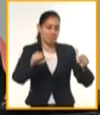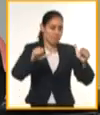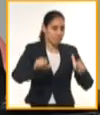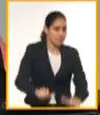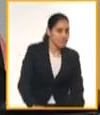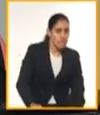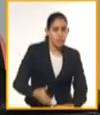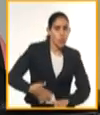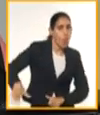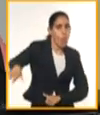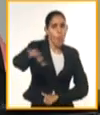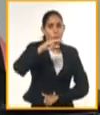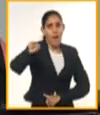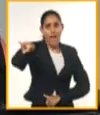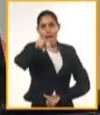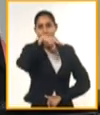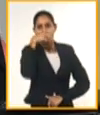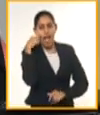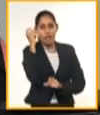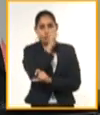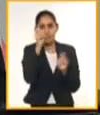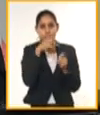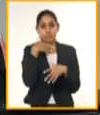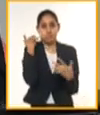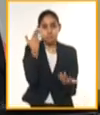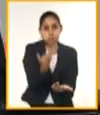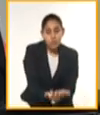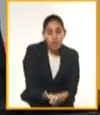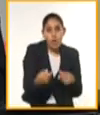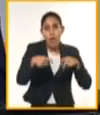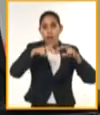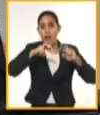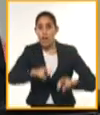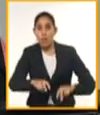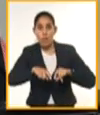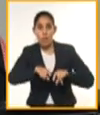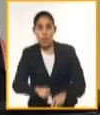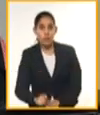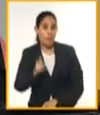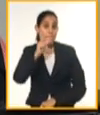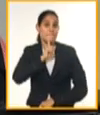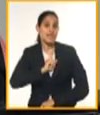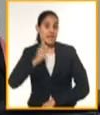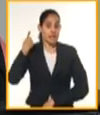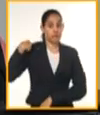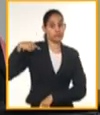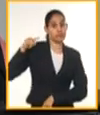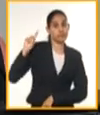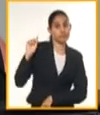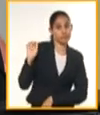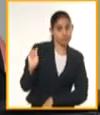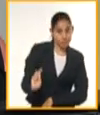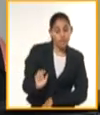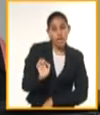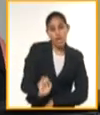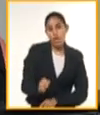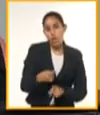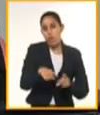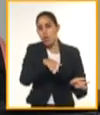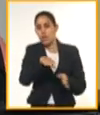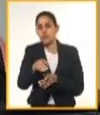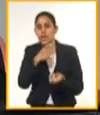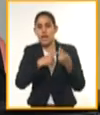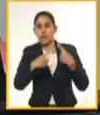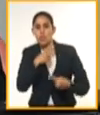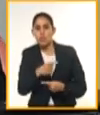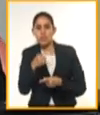Blanca con Donald Trump y su vicepresidente J.D. Vance el pasado viernes. mientras después encontró una